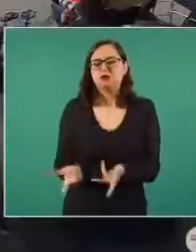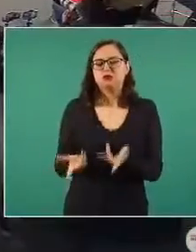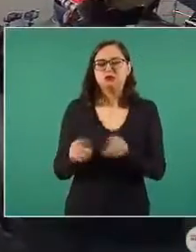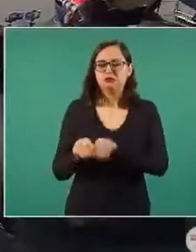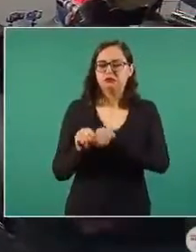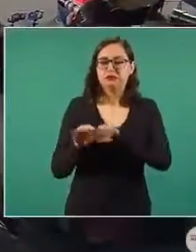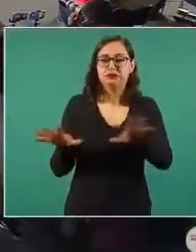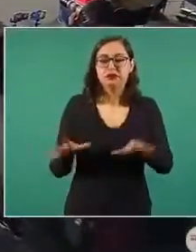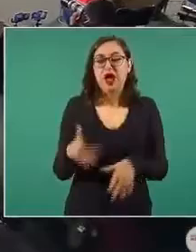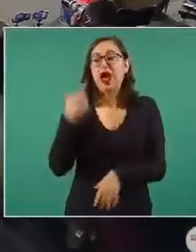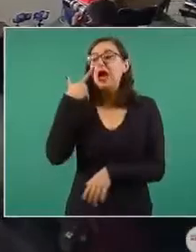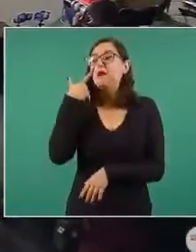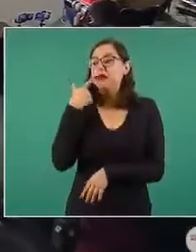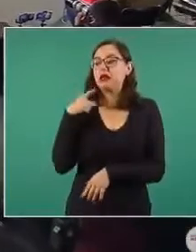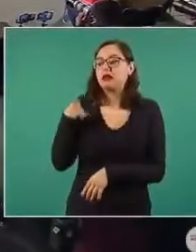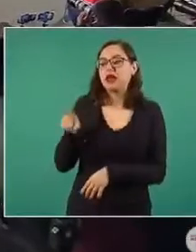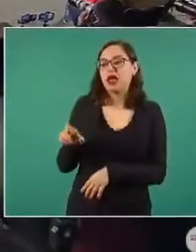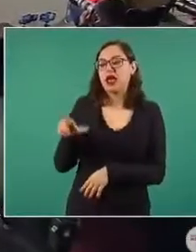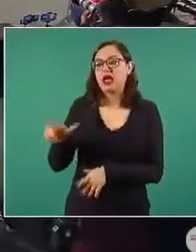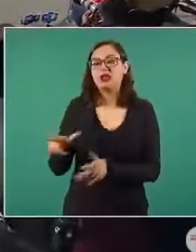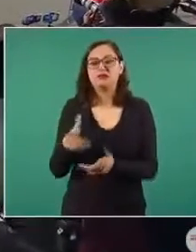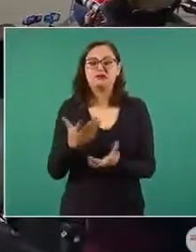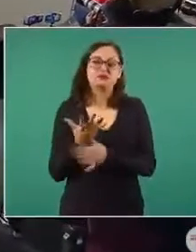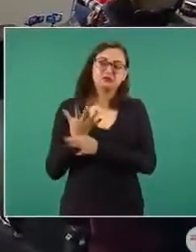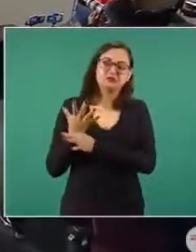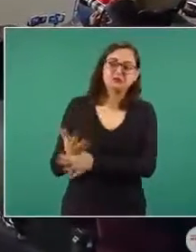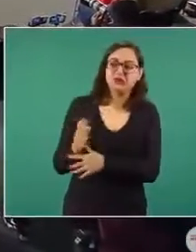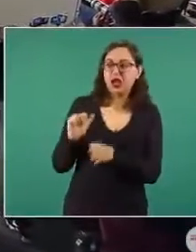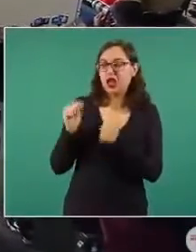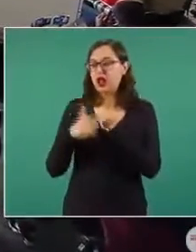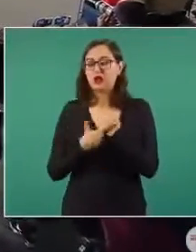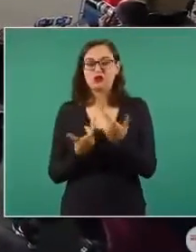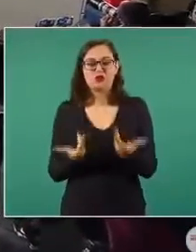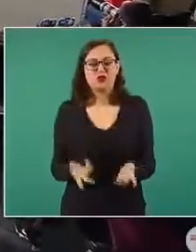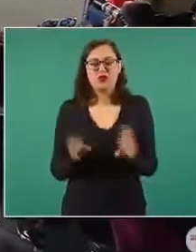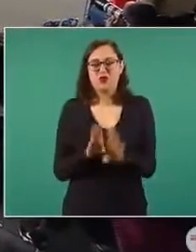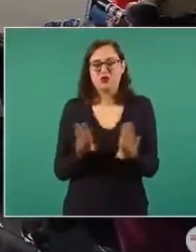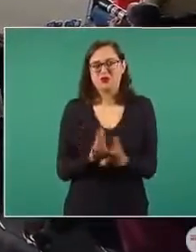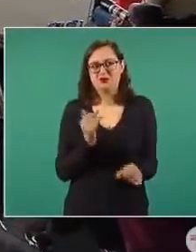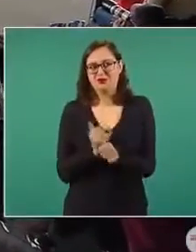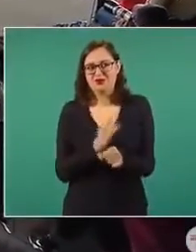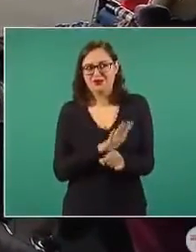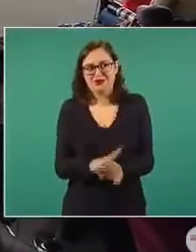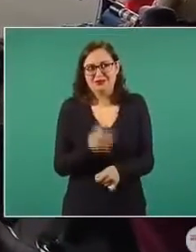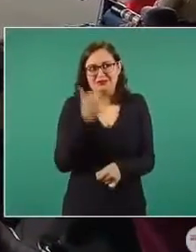Ojalá y se aclare, porque es mucho, o sea, no es posible no.